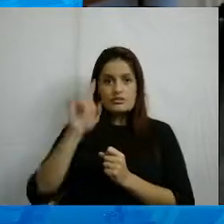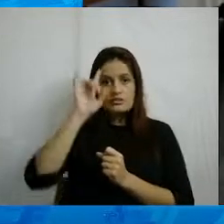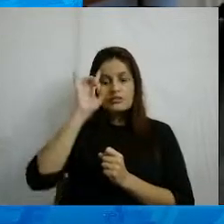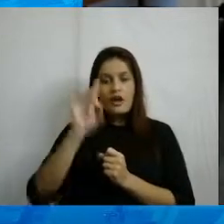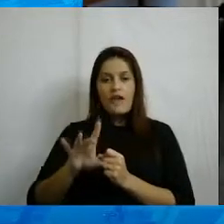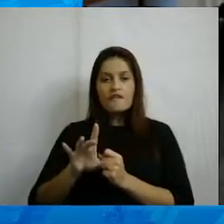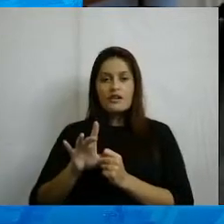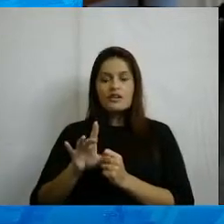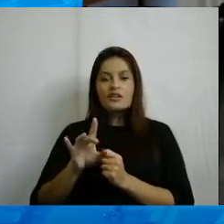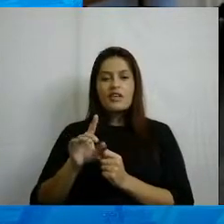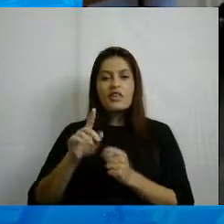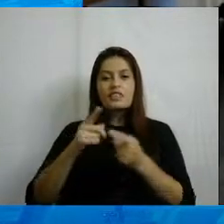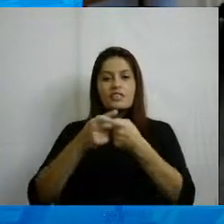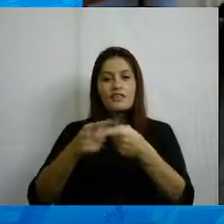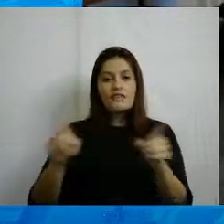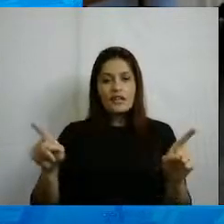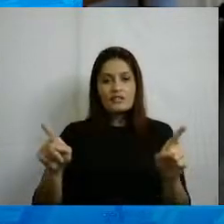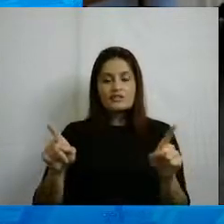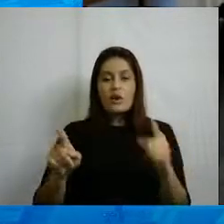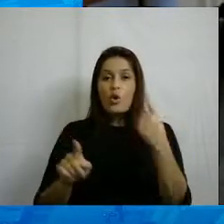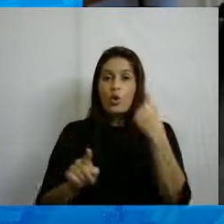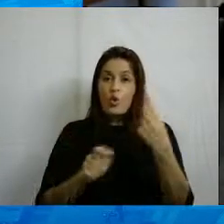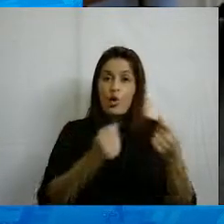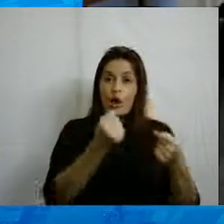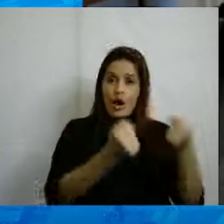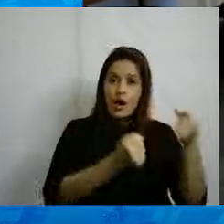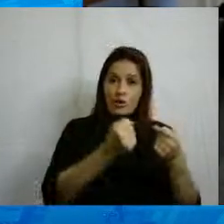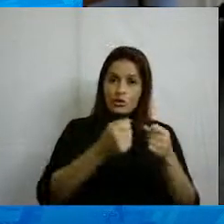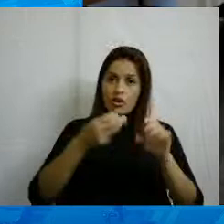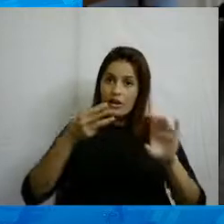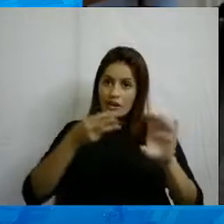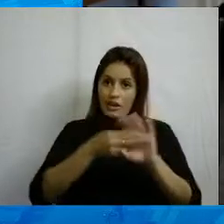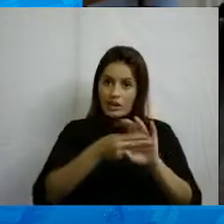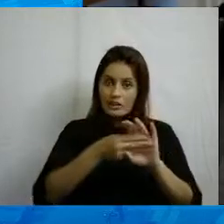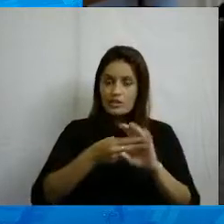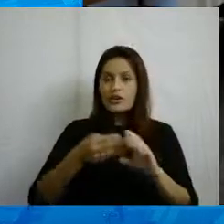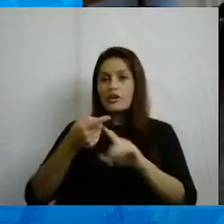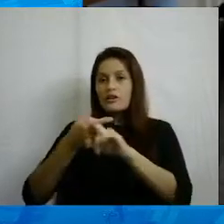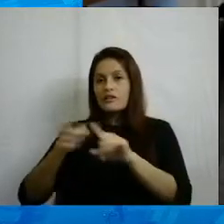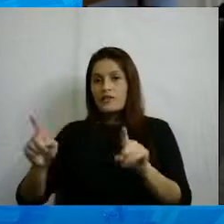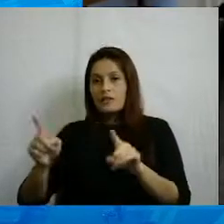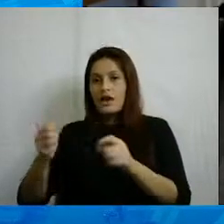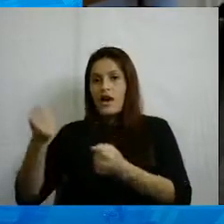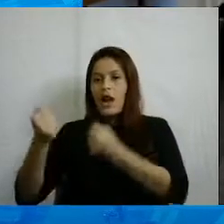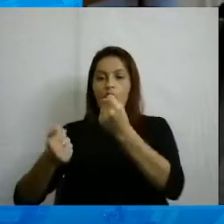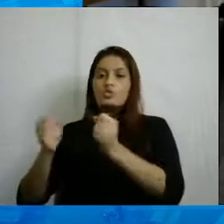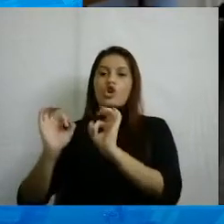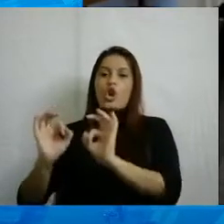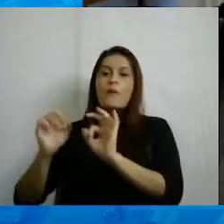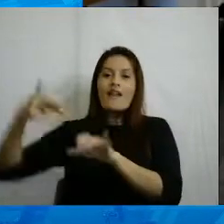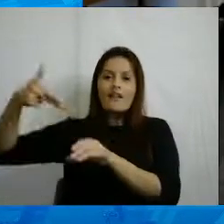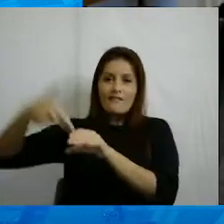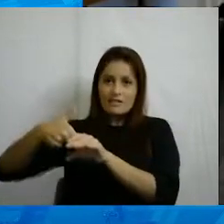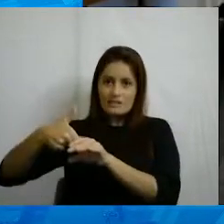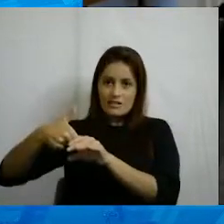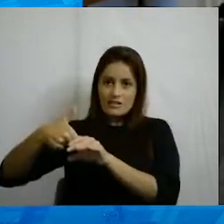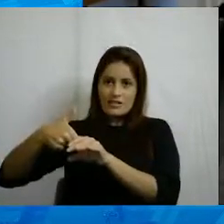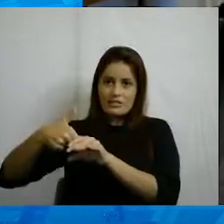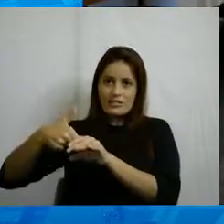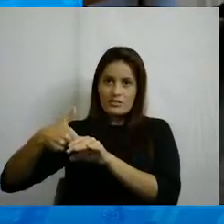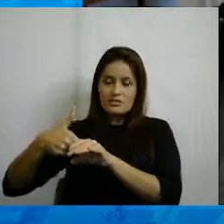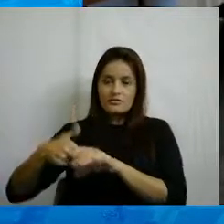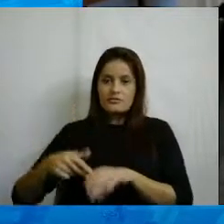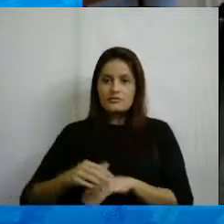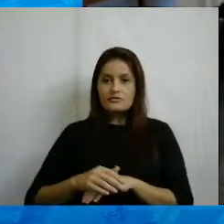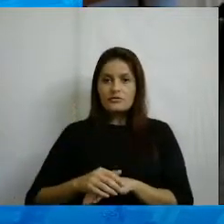sabemos la diferencia que implica un vehículo eléctrico versus un vehículo tradicional, no está dentro de los